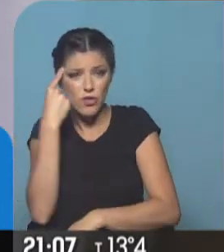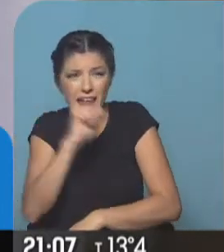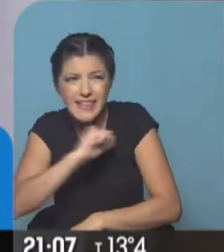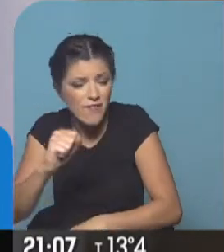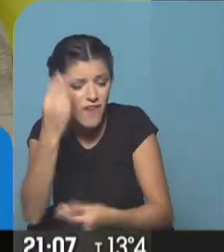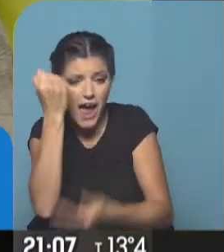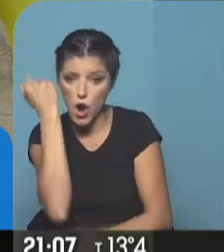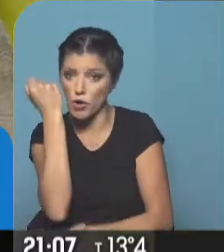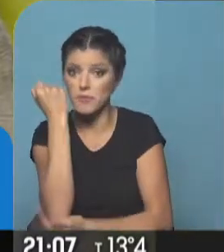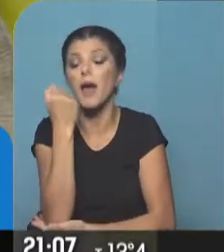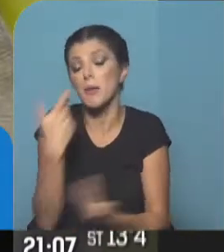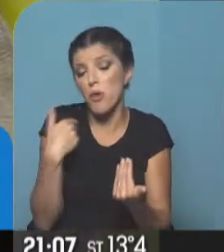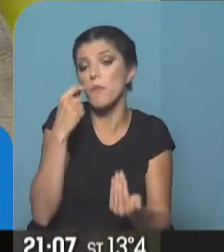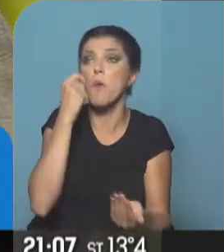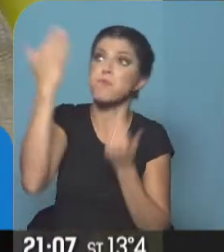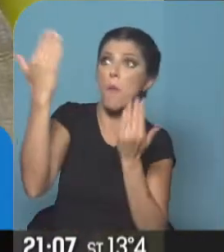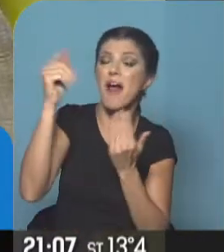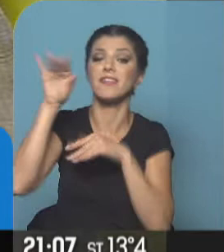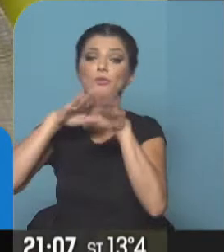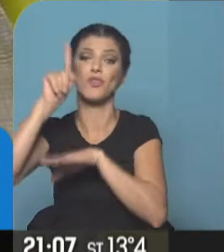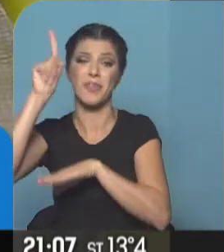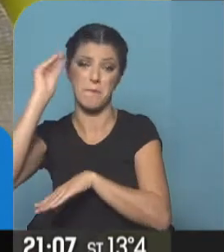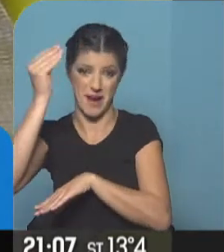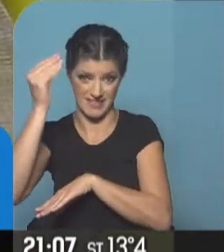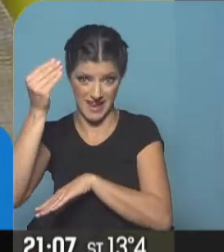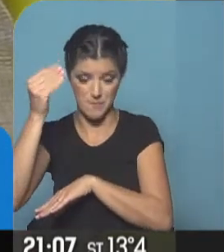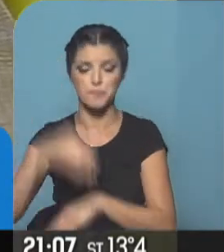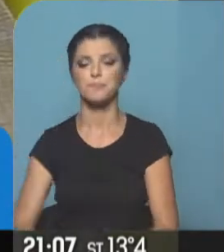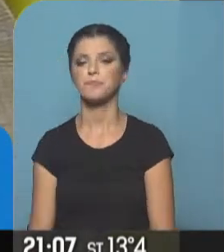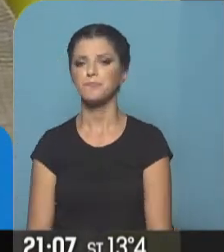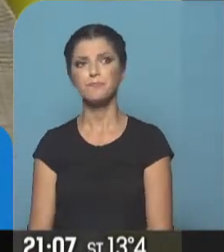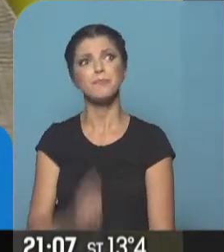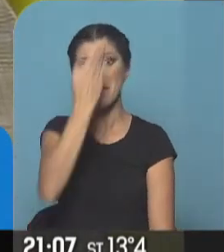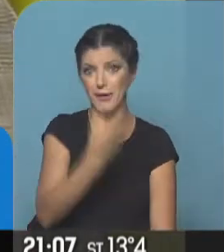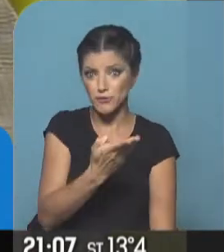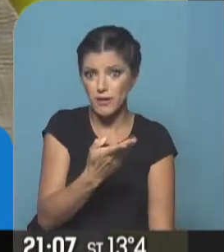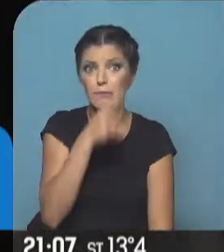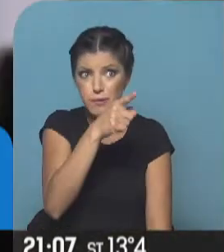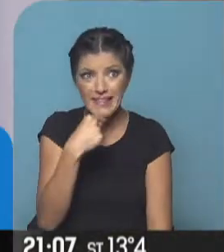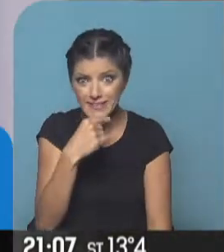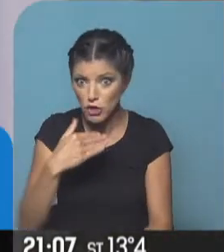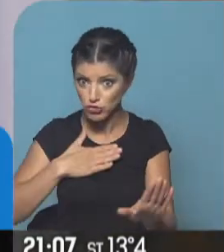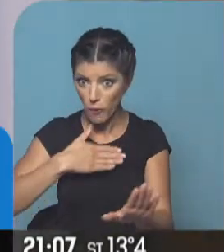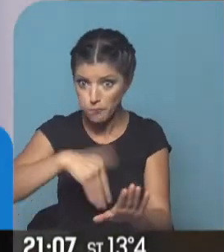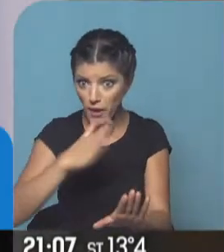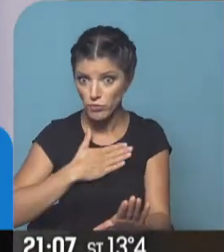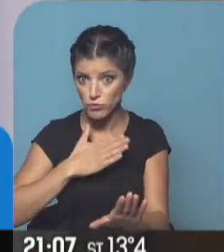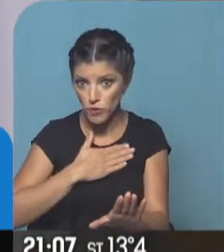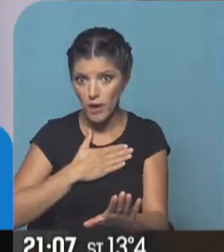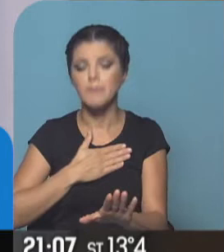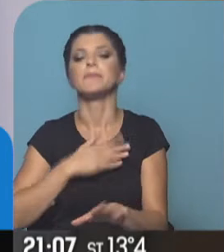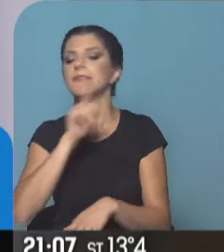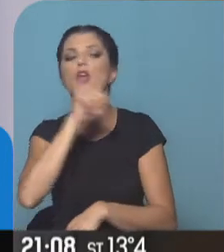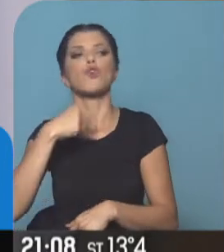es comparable a lo que pasó en Brasil. Martínez Rojas viene a contar en primera persona porque él dice, yo lo hice, si bien él no se reconoce